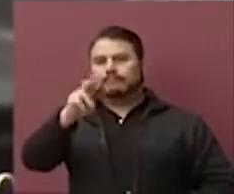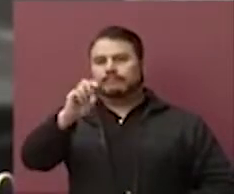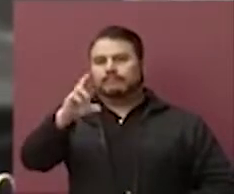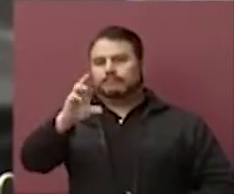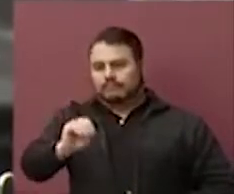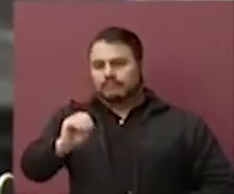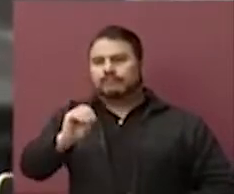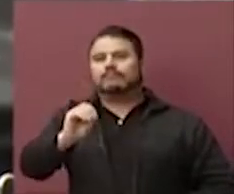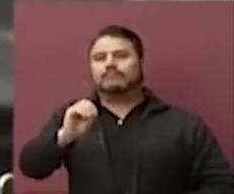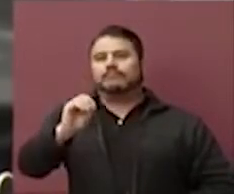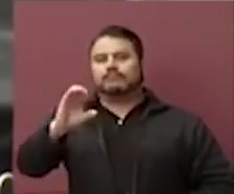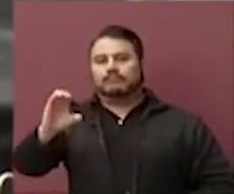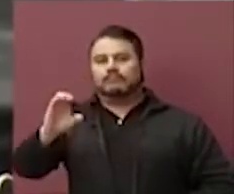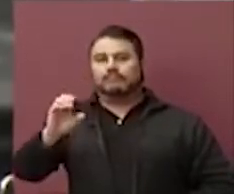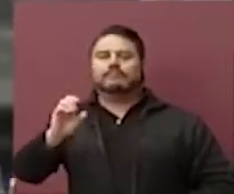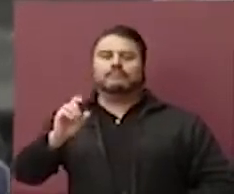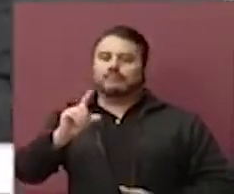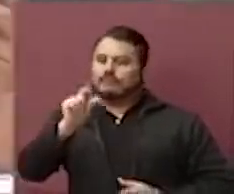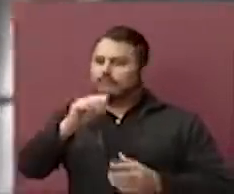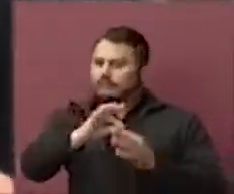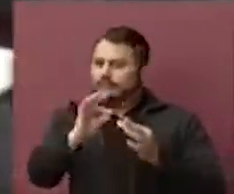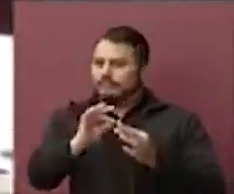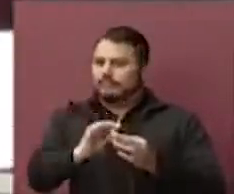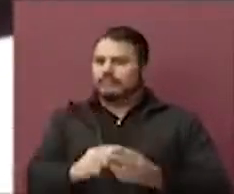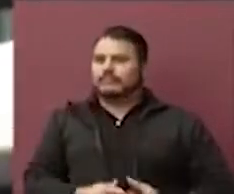Pedro Cruz, razonado.